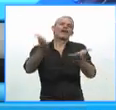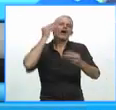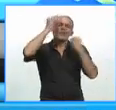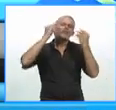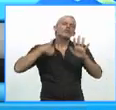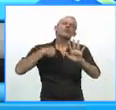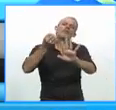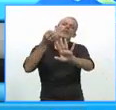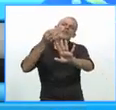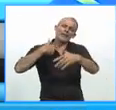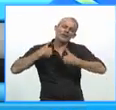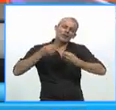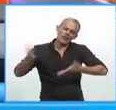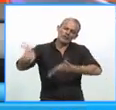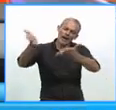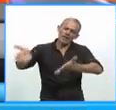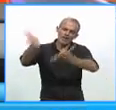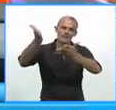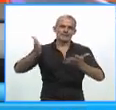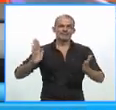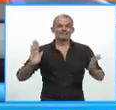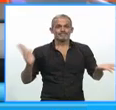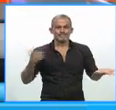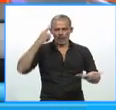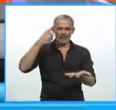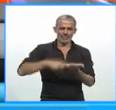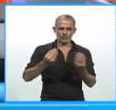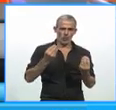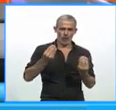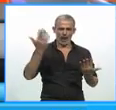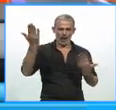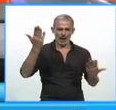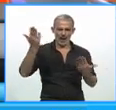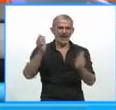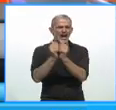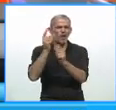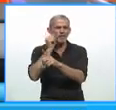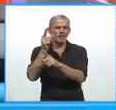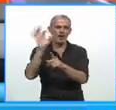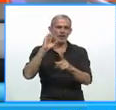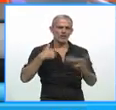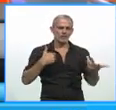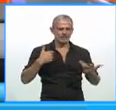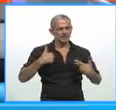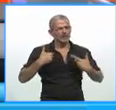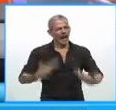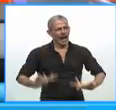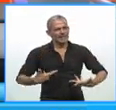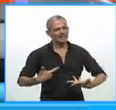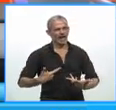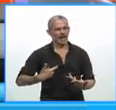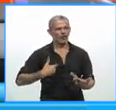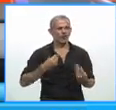chicos, está todo bien, ¿o no? Sí, sigan para adelante. Había que tomar una decisión y bueno, yo estaba un poco cansado porque